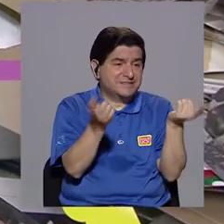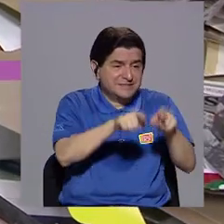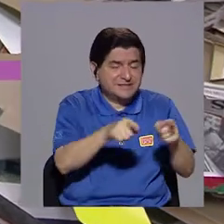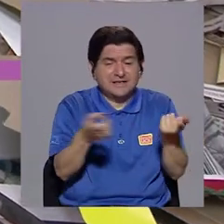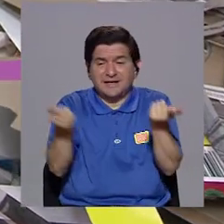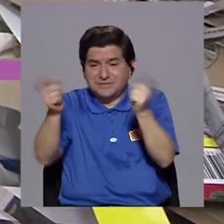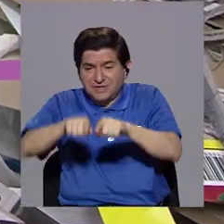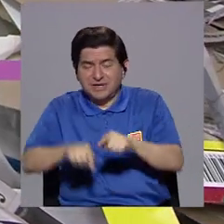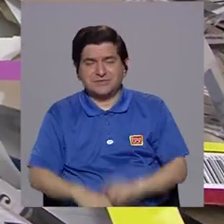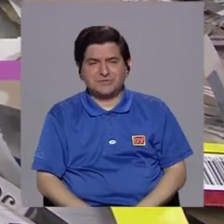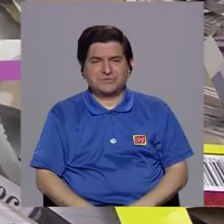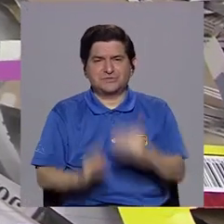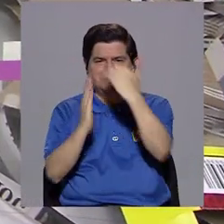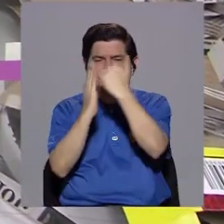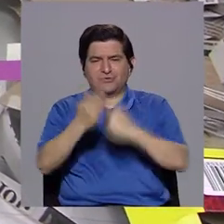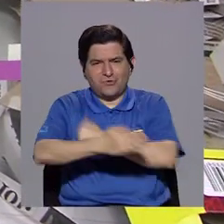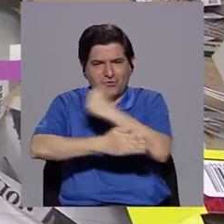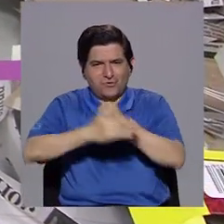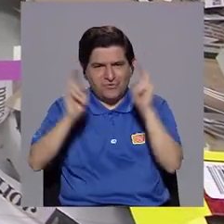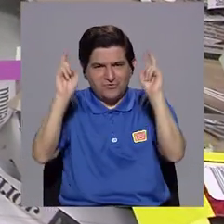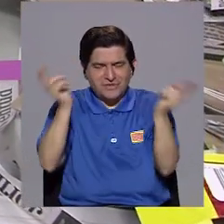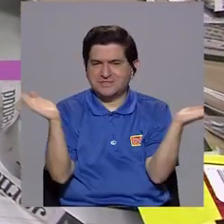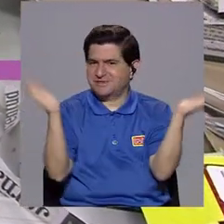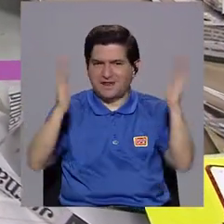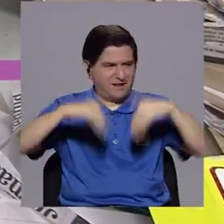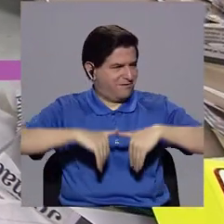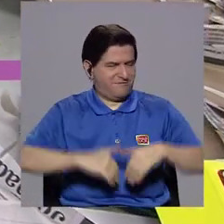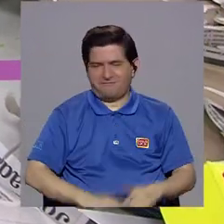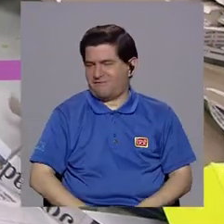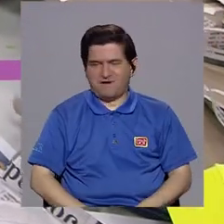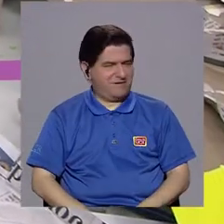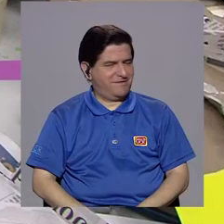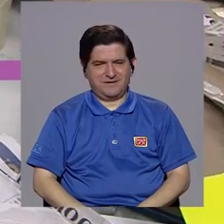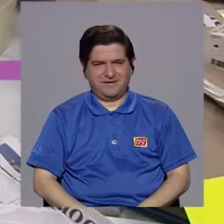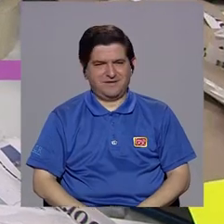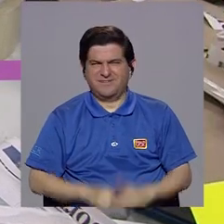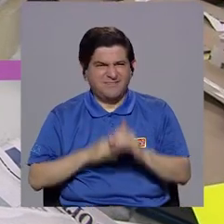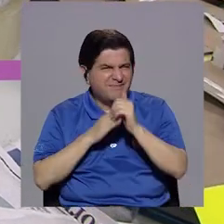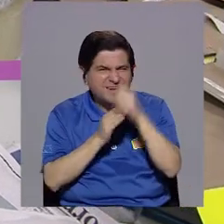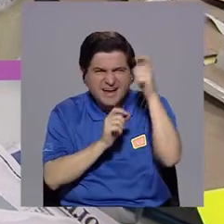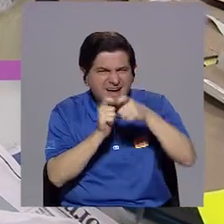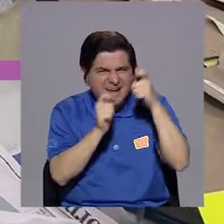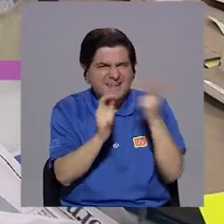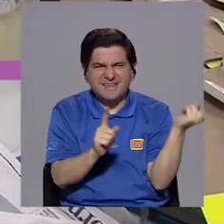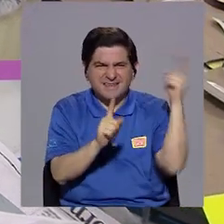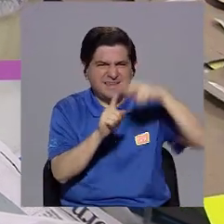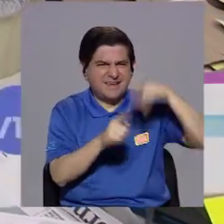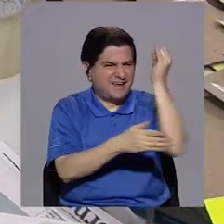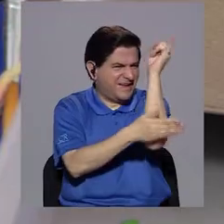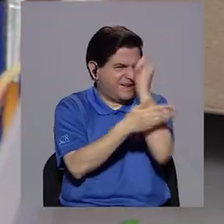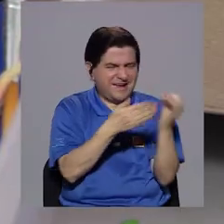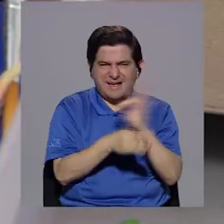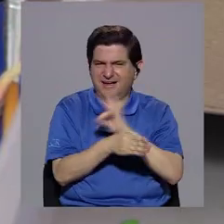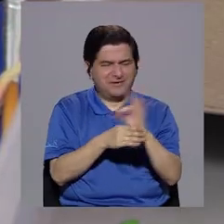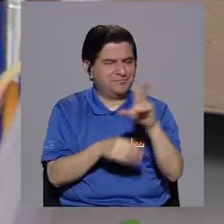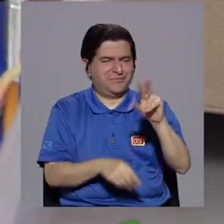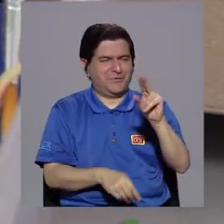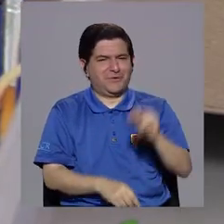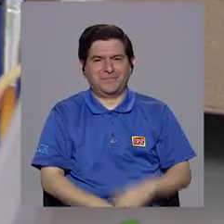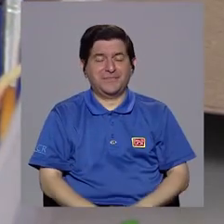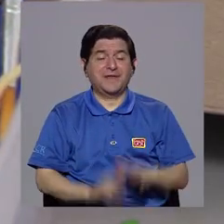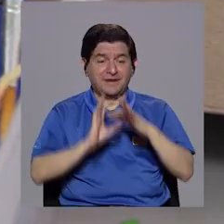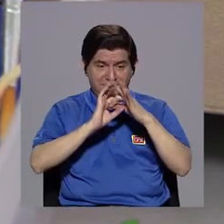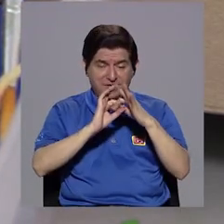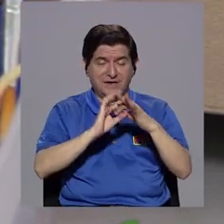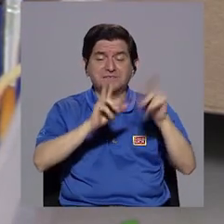por caso, o sea, creo que no hay receta para eso realmente, si no habría un manual de la aplicación de la arteterapia, o sea, creo que